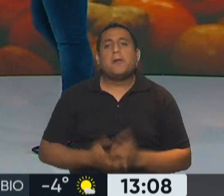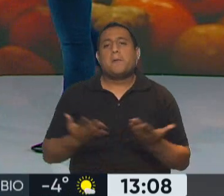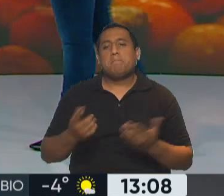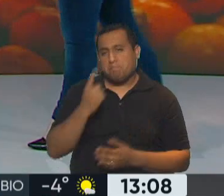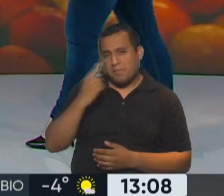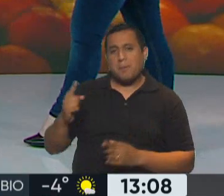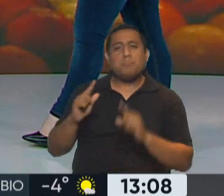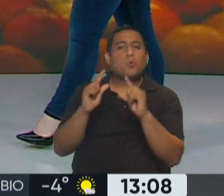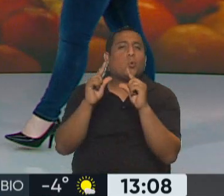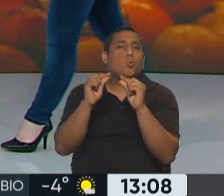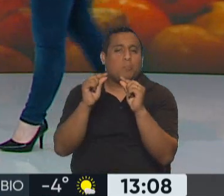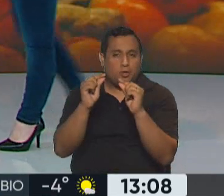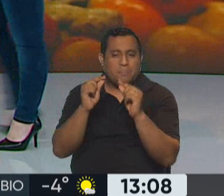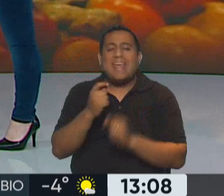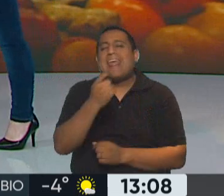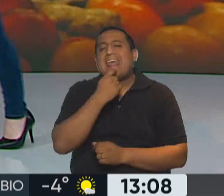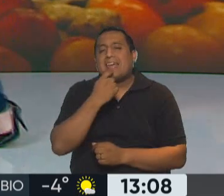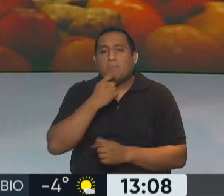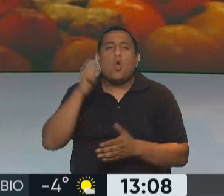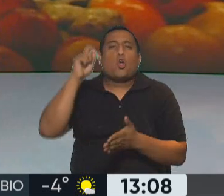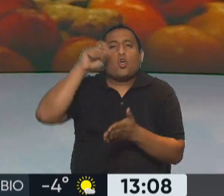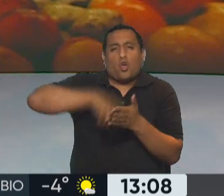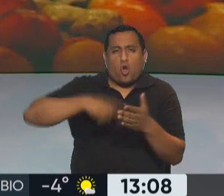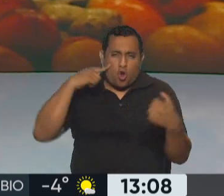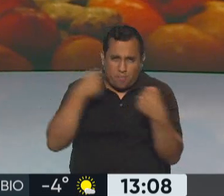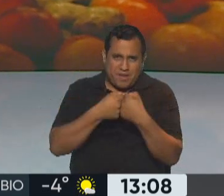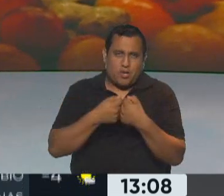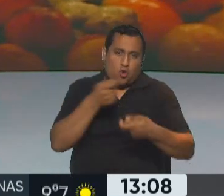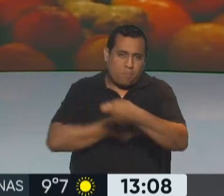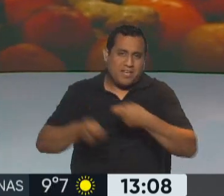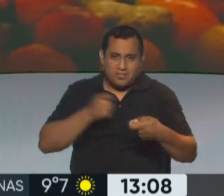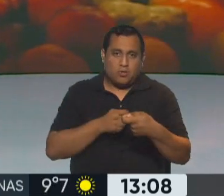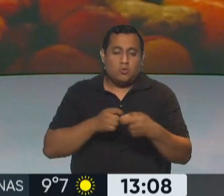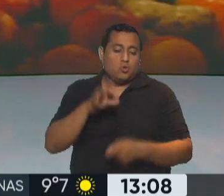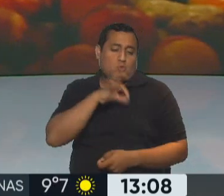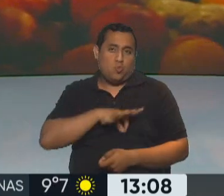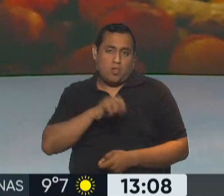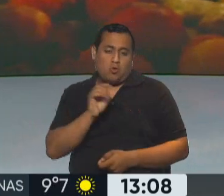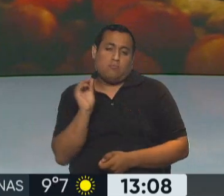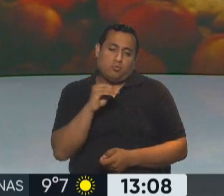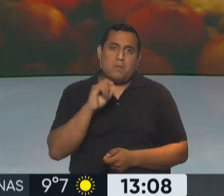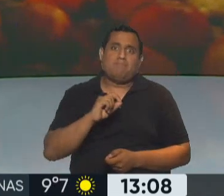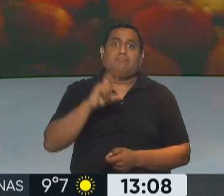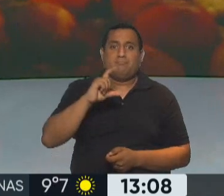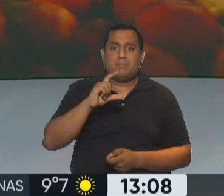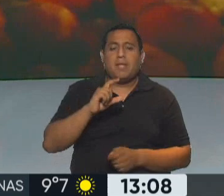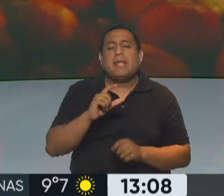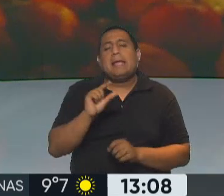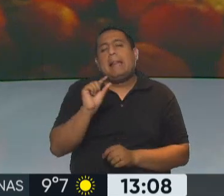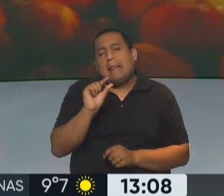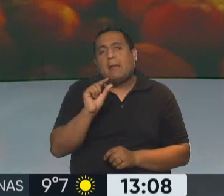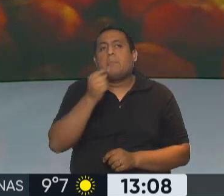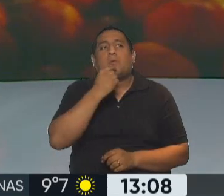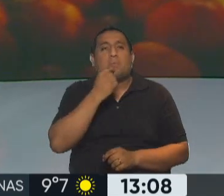hicimos un número, un ejemplo del convenio de comercio. Aplicamos una suma fija más chiquita para mostrar el ejemplo. ¿Qué pasaría si a las categorías